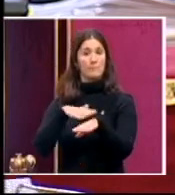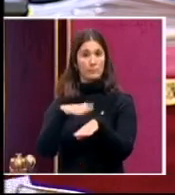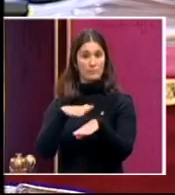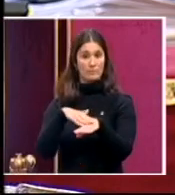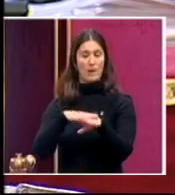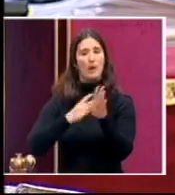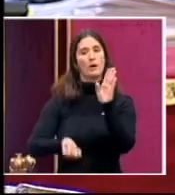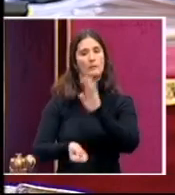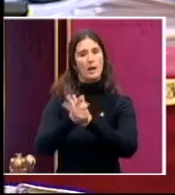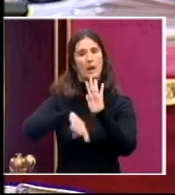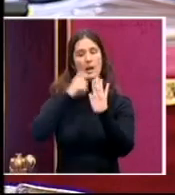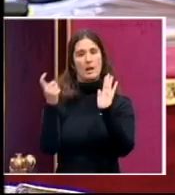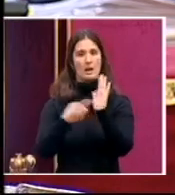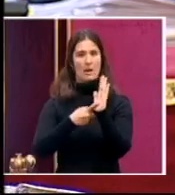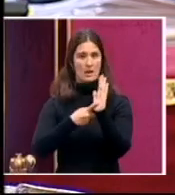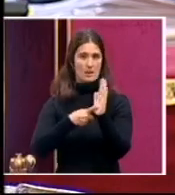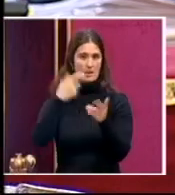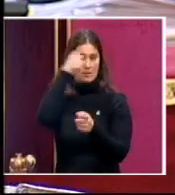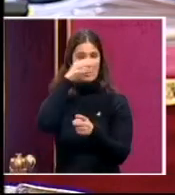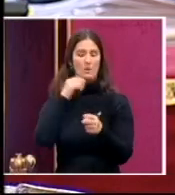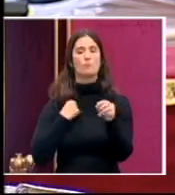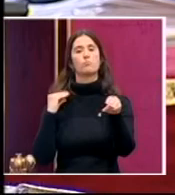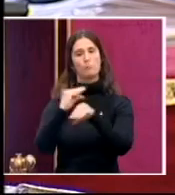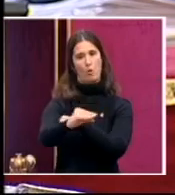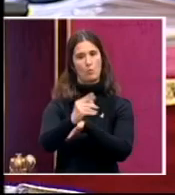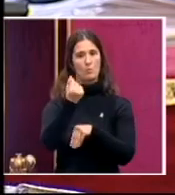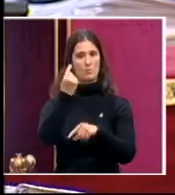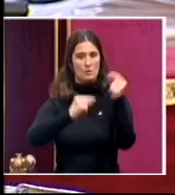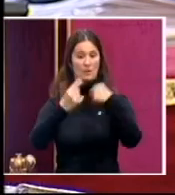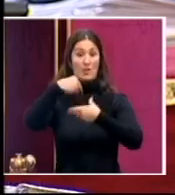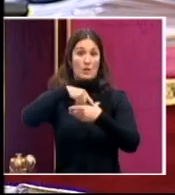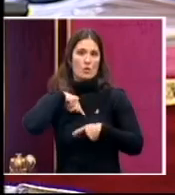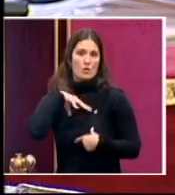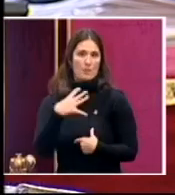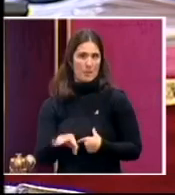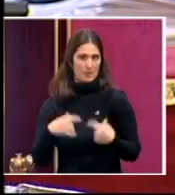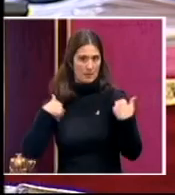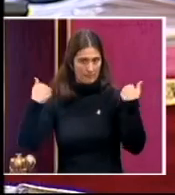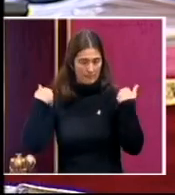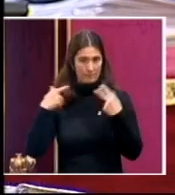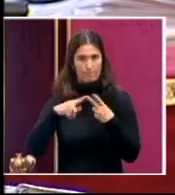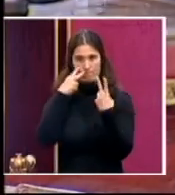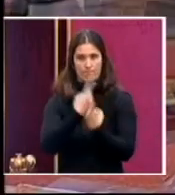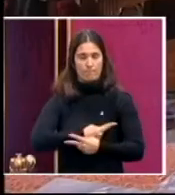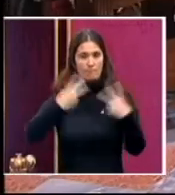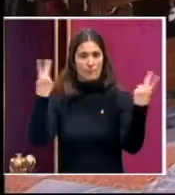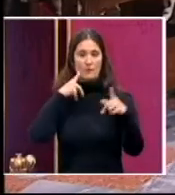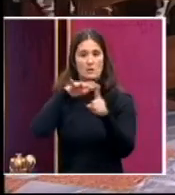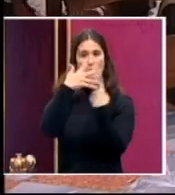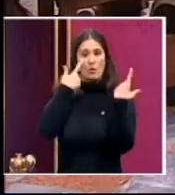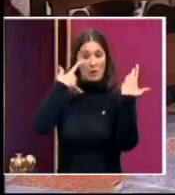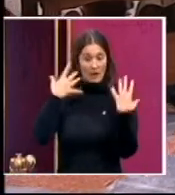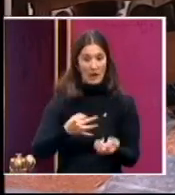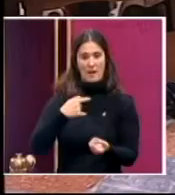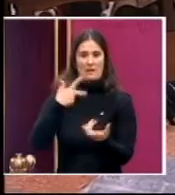desarrollar la Ley Integral de Violencia de Género y dotarla de presupuestos dentro de nuestras competencias. Hacer visible la realidad y la gravedad